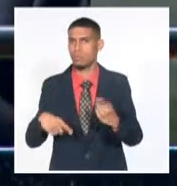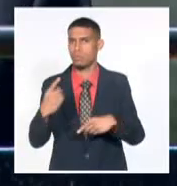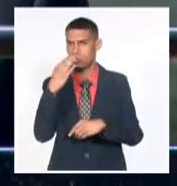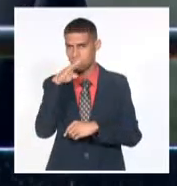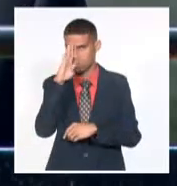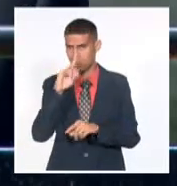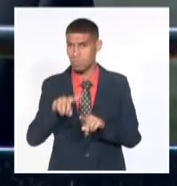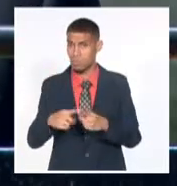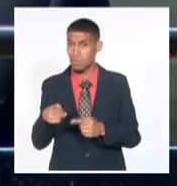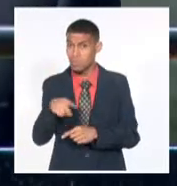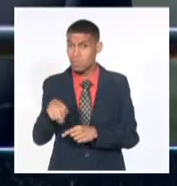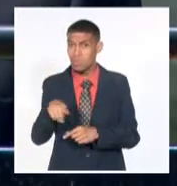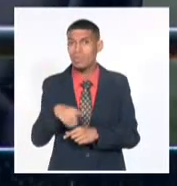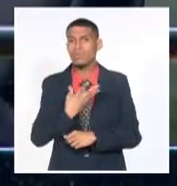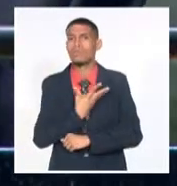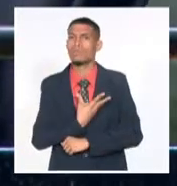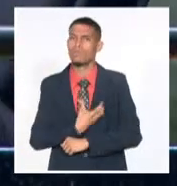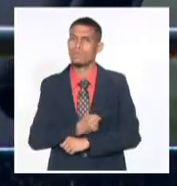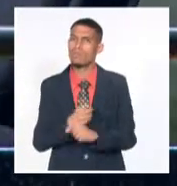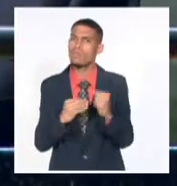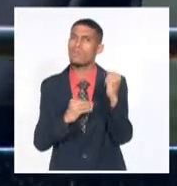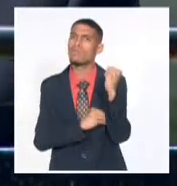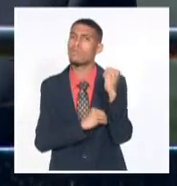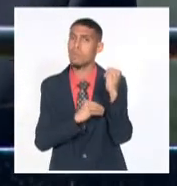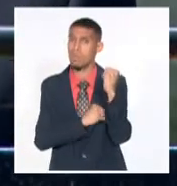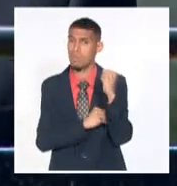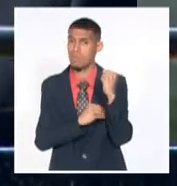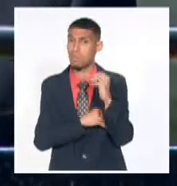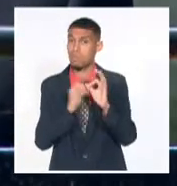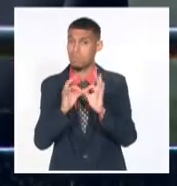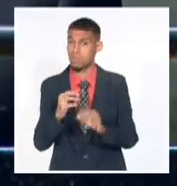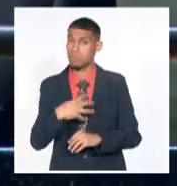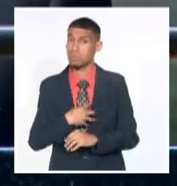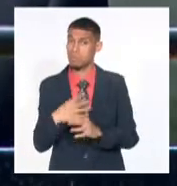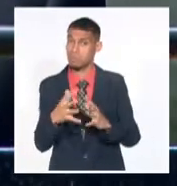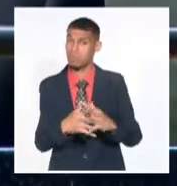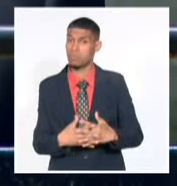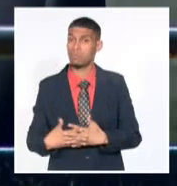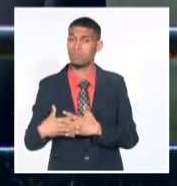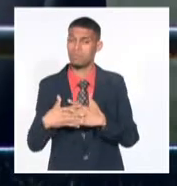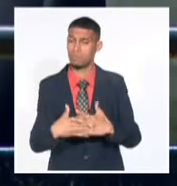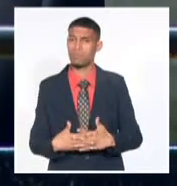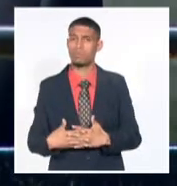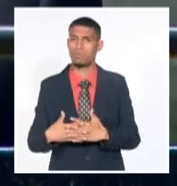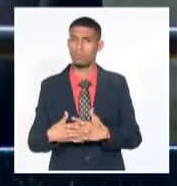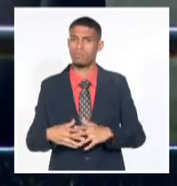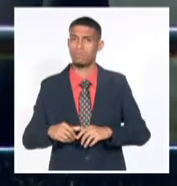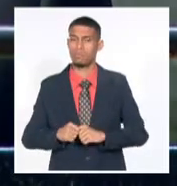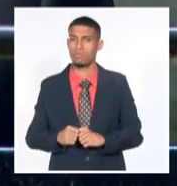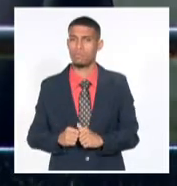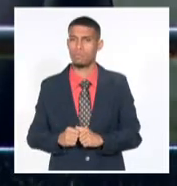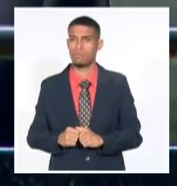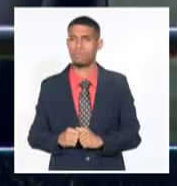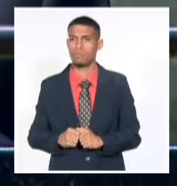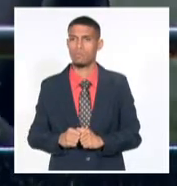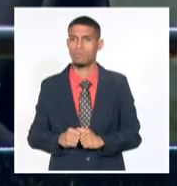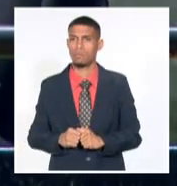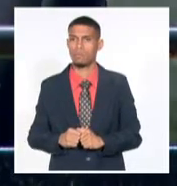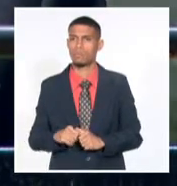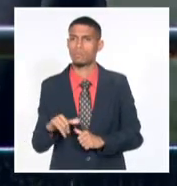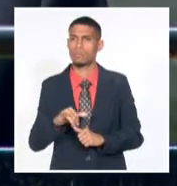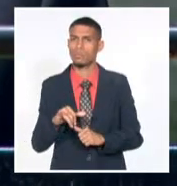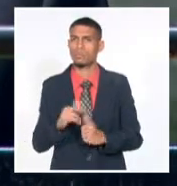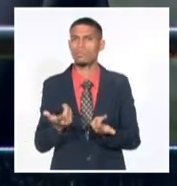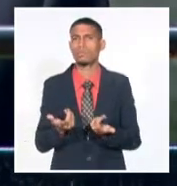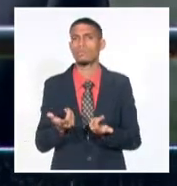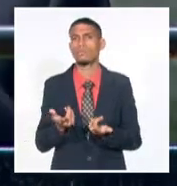resultan víctimas del poder extraterritorial, de la hostilidad estadounidense, de su influencia